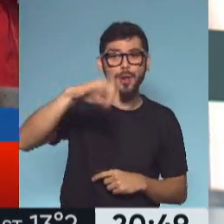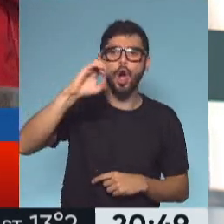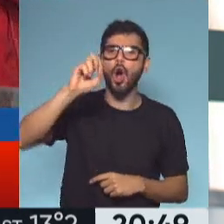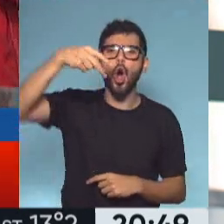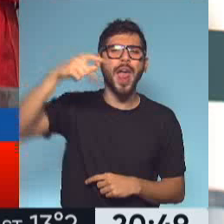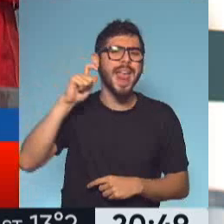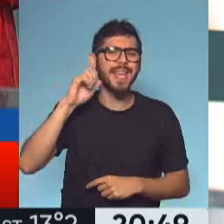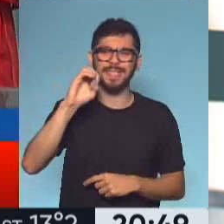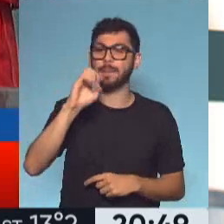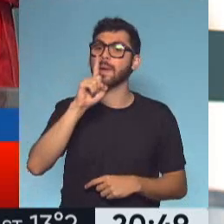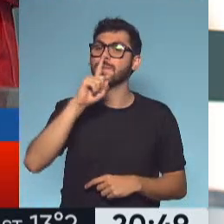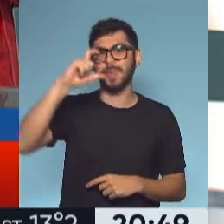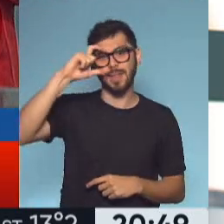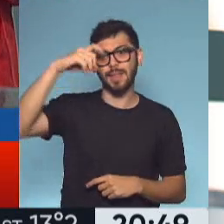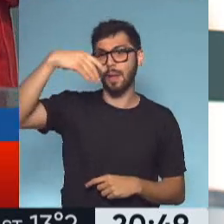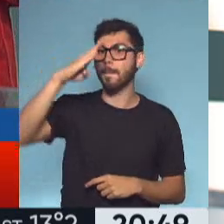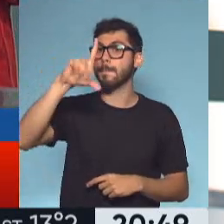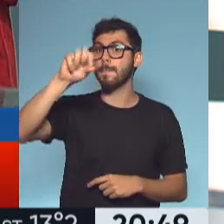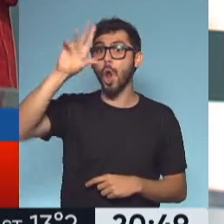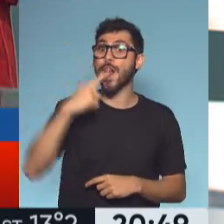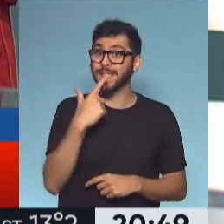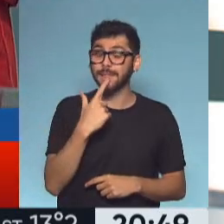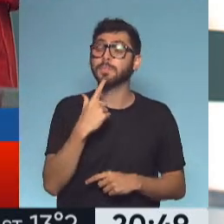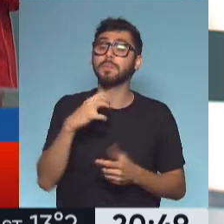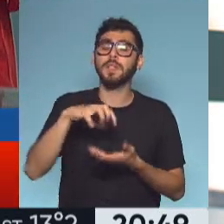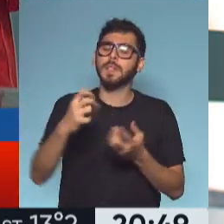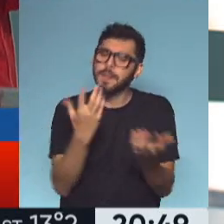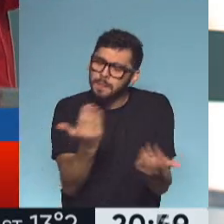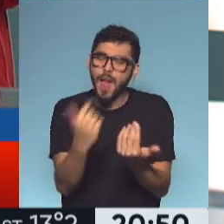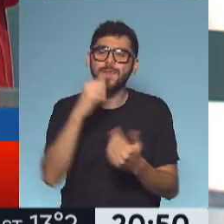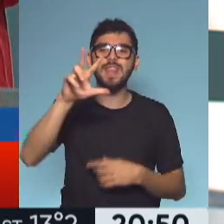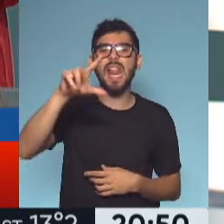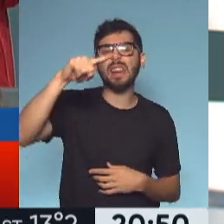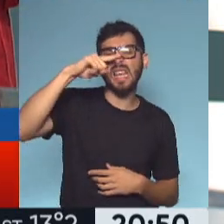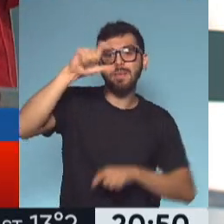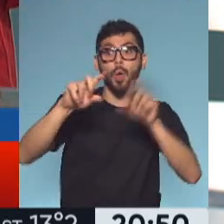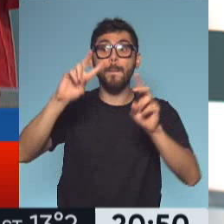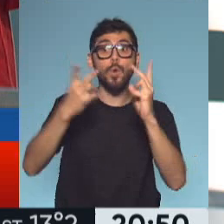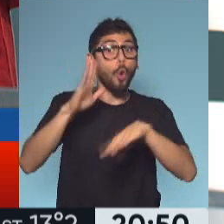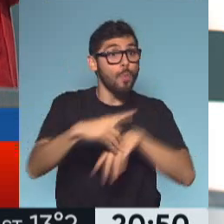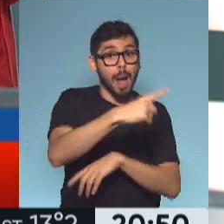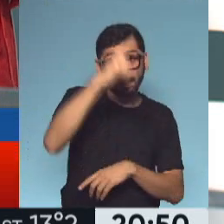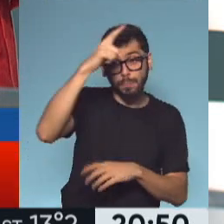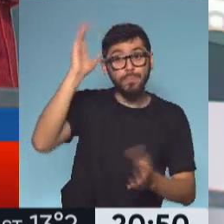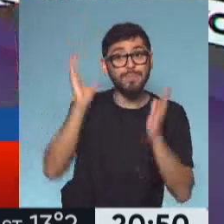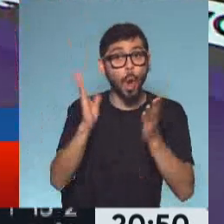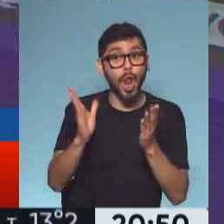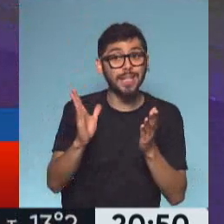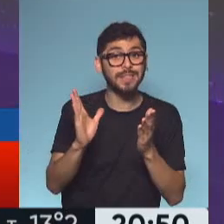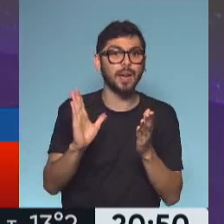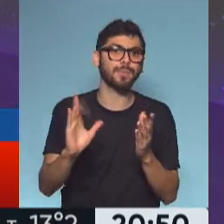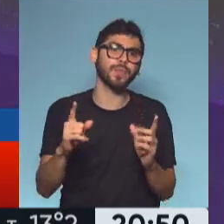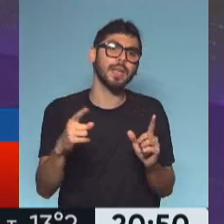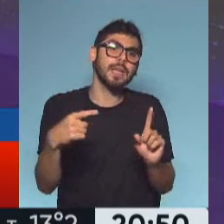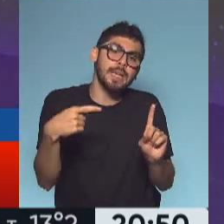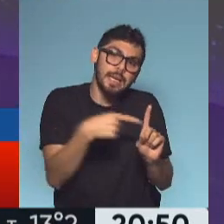Temblores está hablando de 37 víctimas fatales en manos de la policía. Estos no son los datos de la